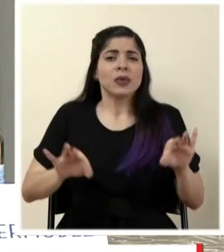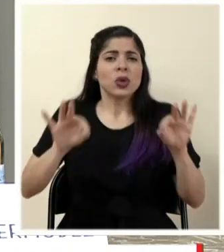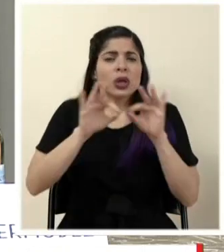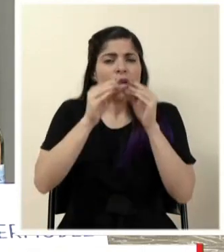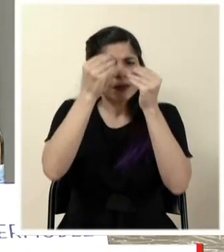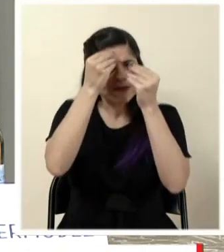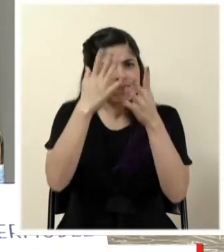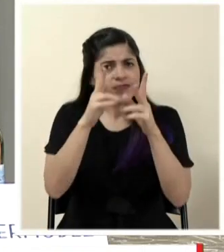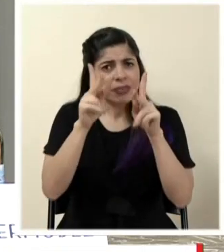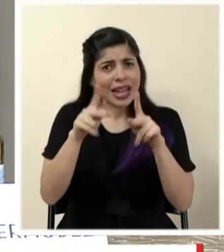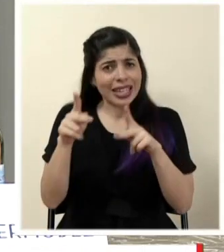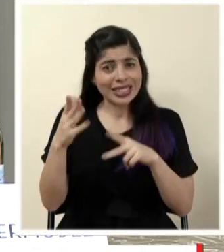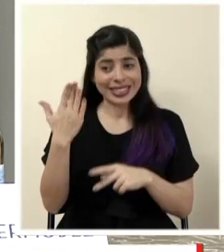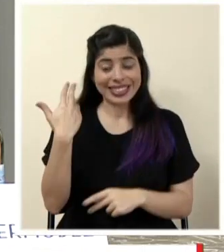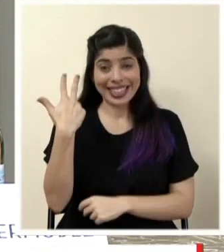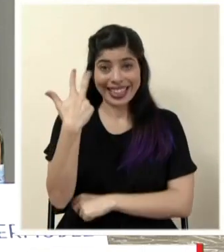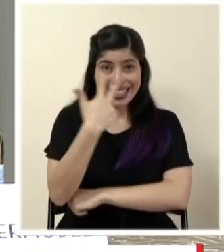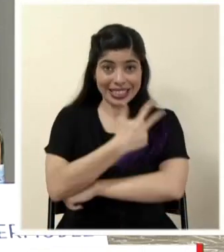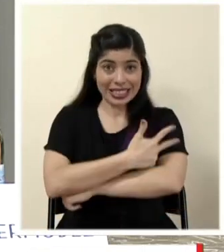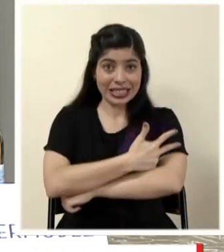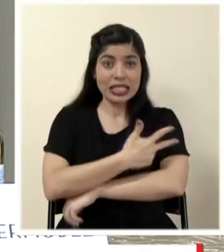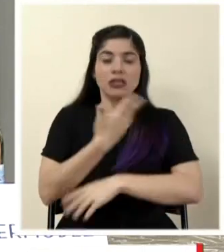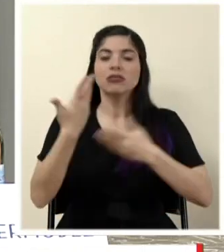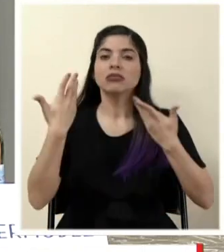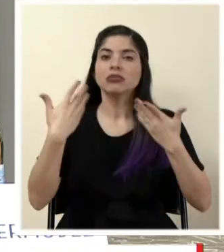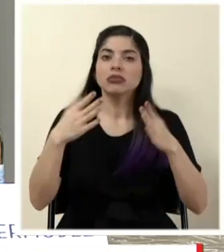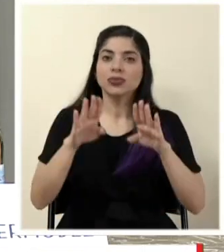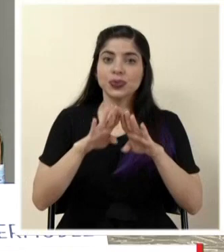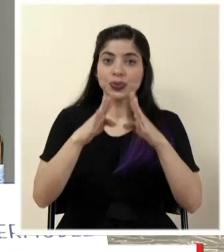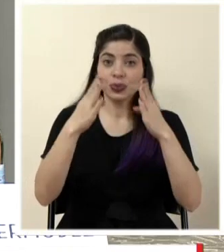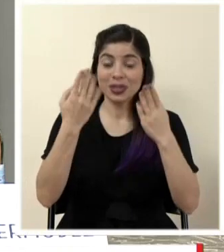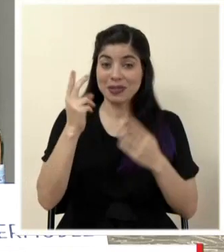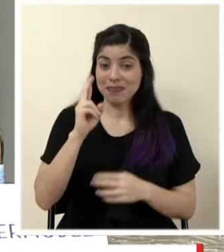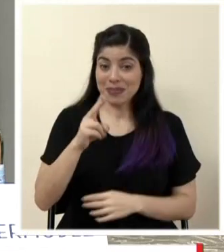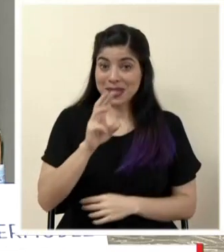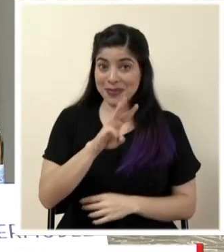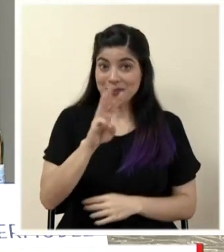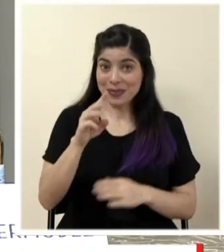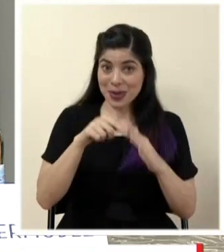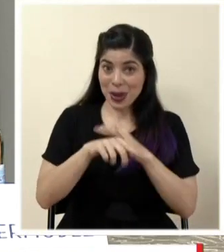a la población que hace 3 días hemos habilitado en la plataforma